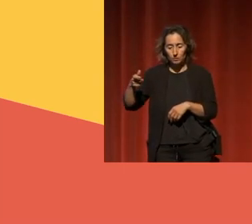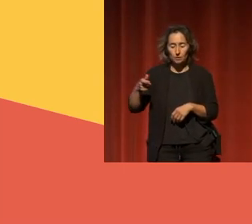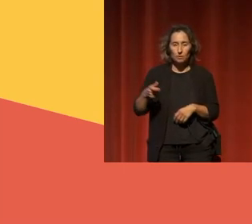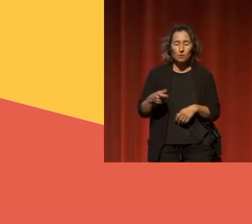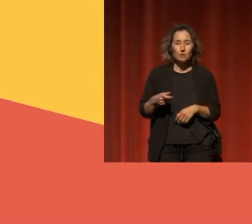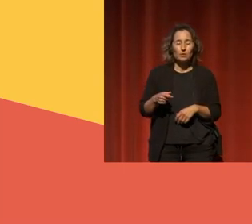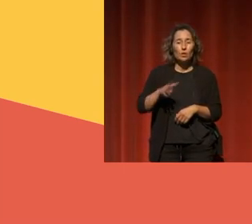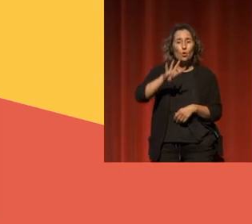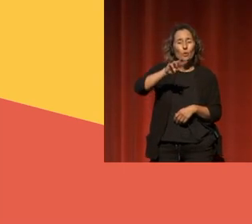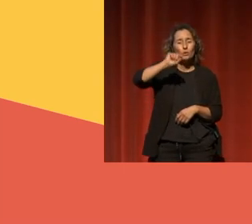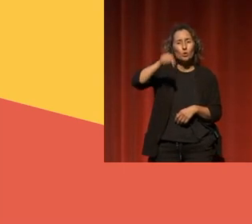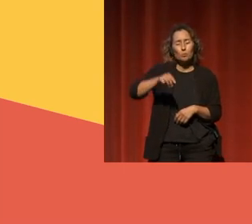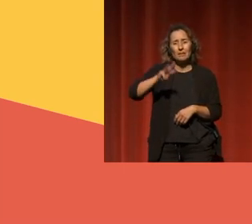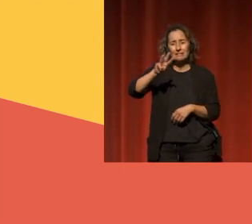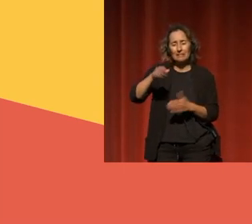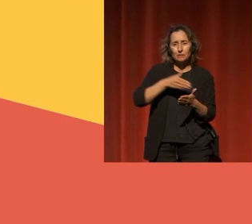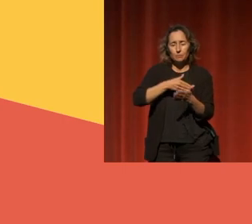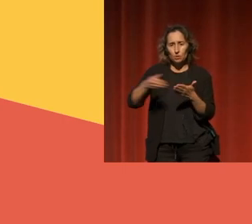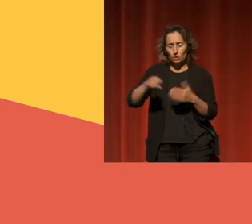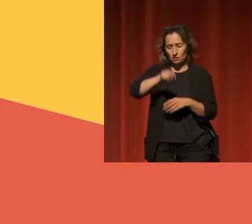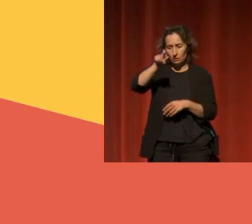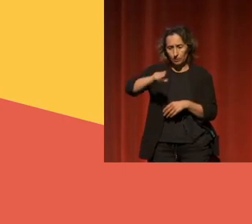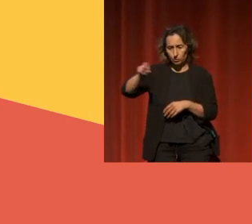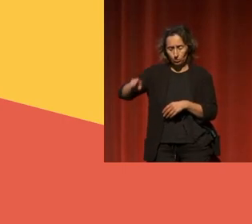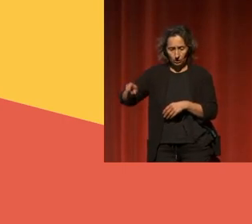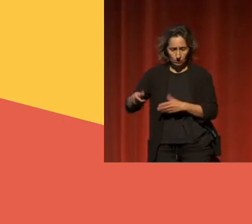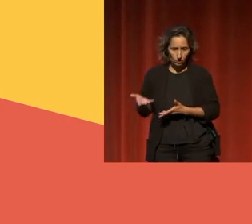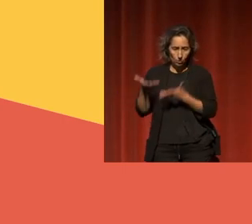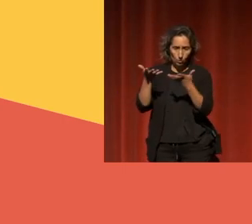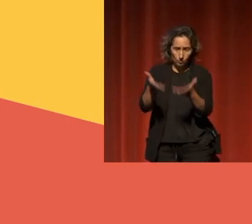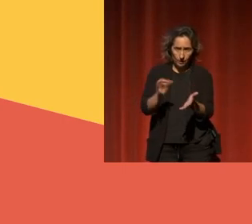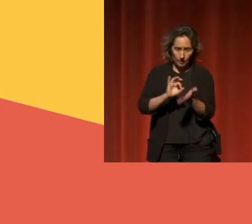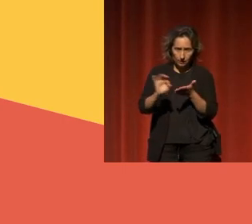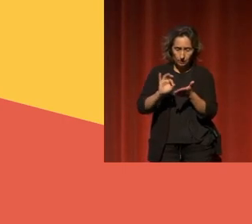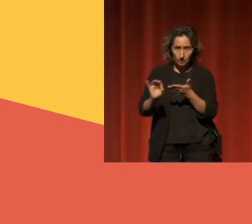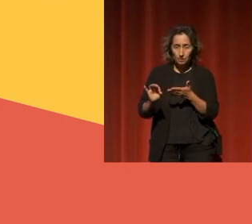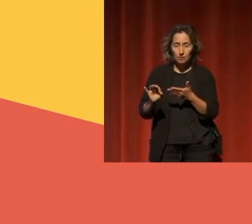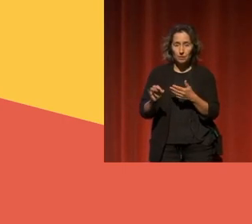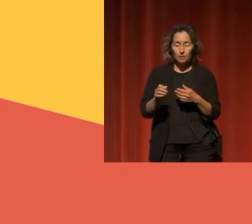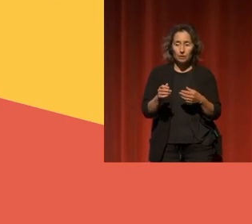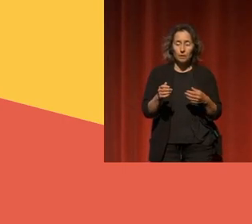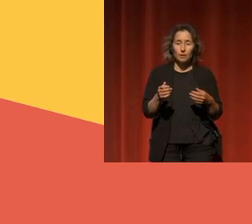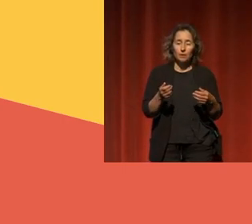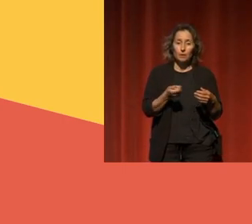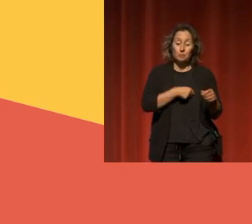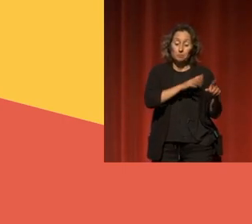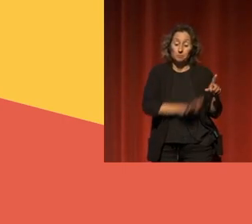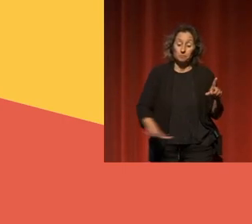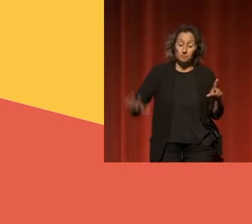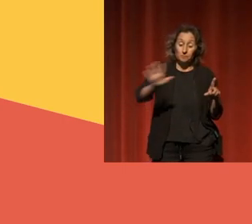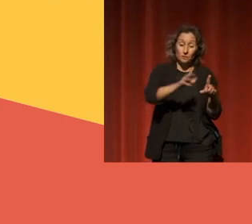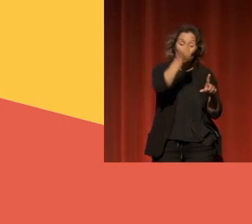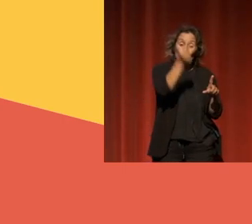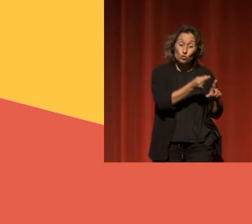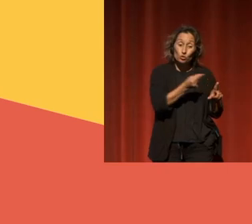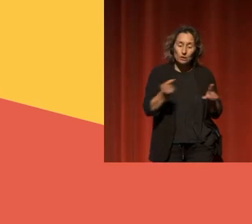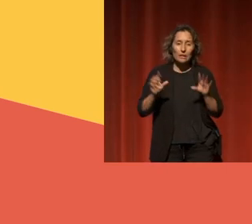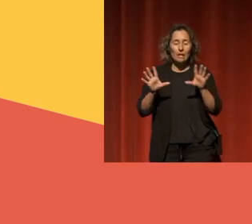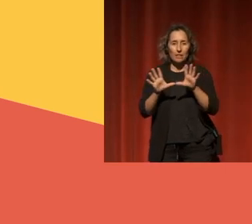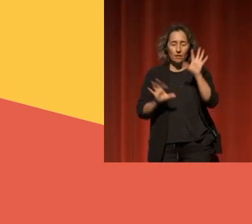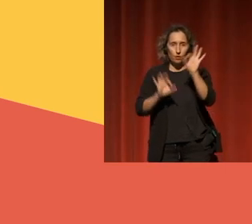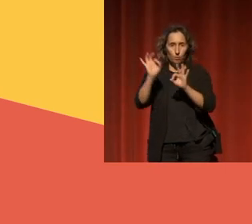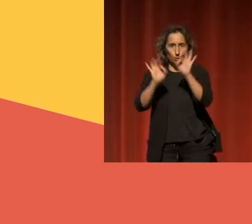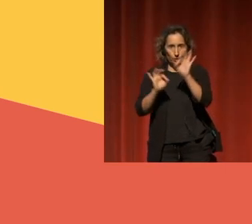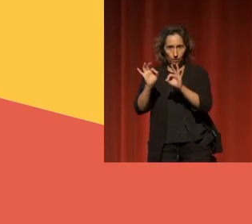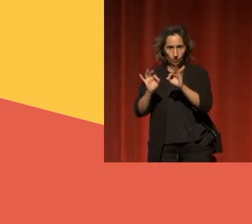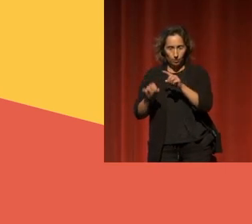4,3 millones de habitantes esto Es aproximadamente un 10% eh de la población española con lo cual